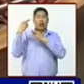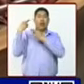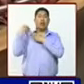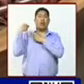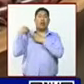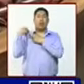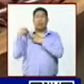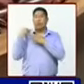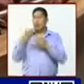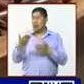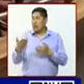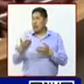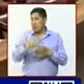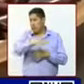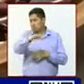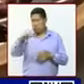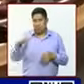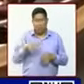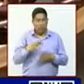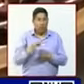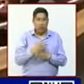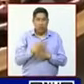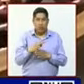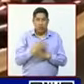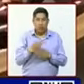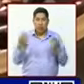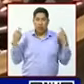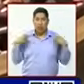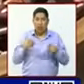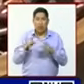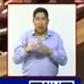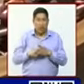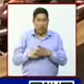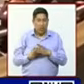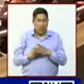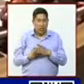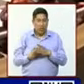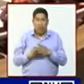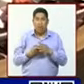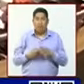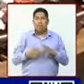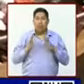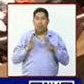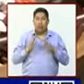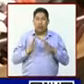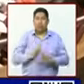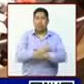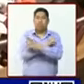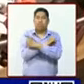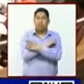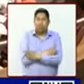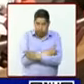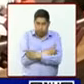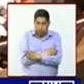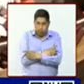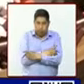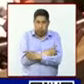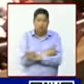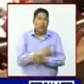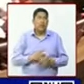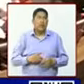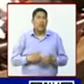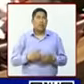precisamente de la Asamblea Legislativa en funcionamiento mientras se inicie el receso parlamentario, que según el cronograma está para el